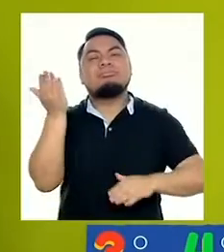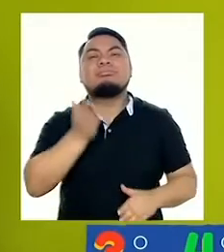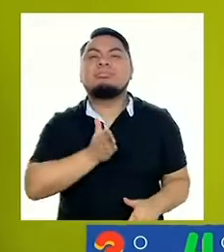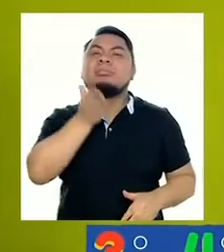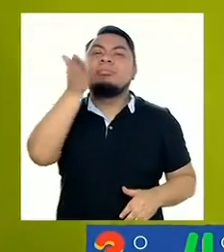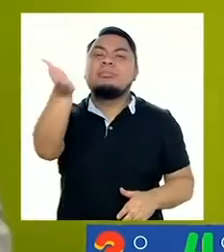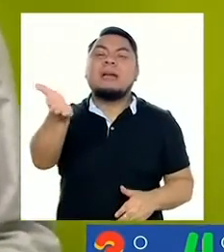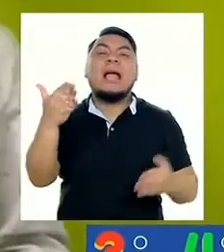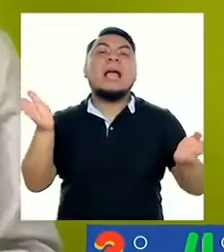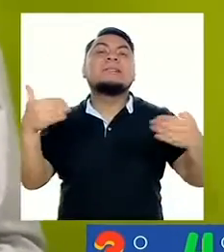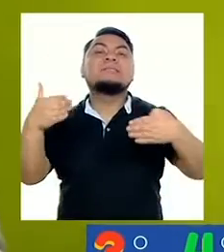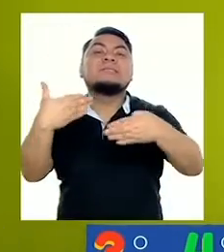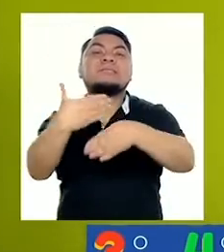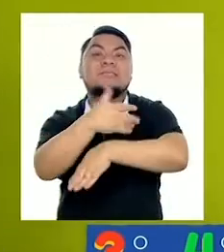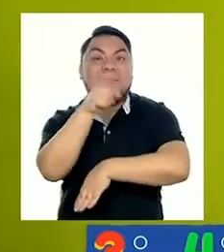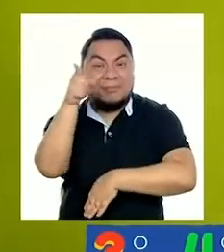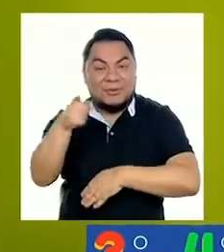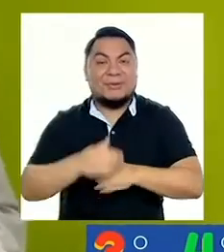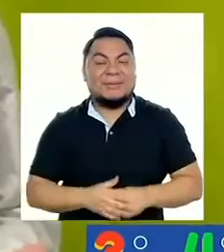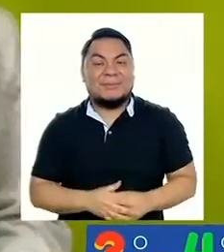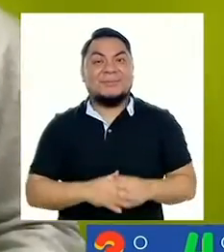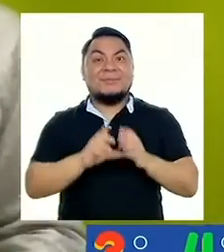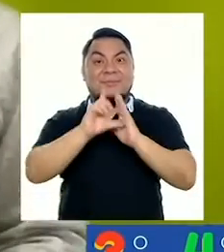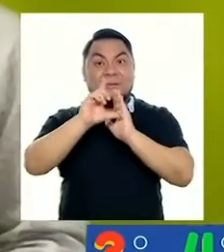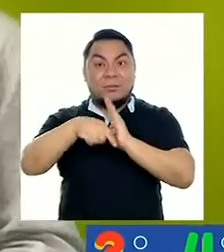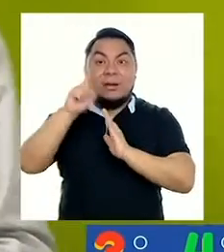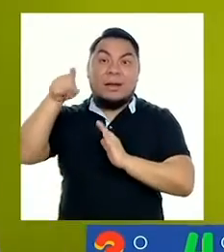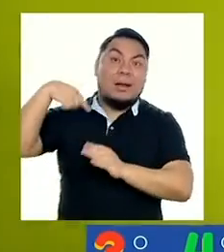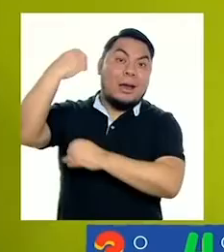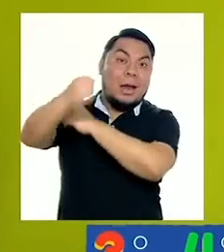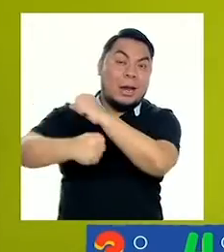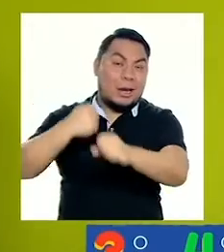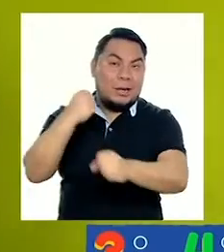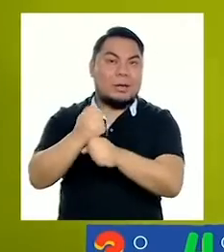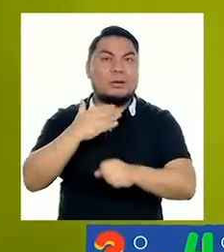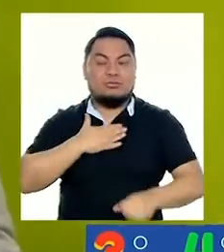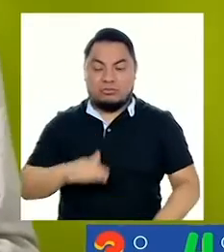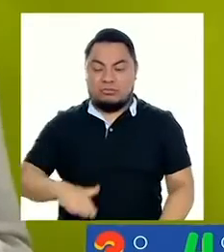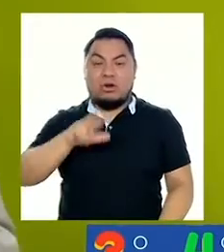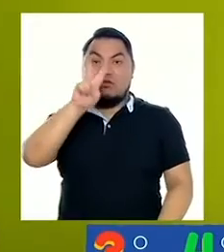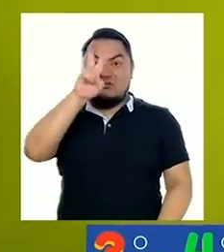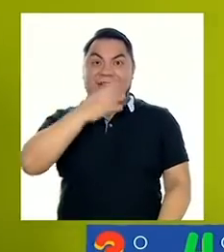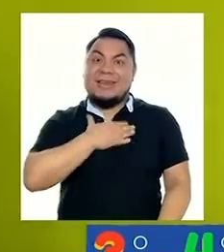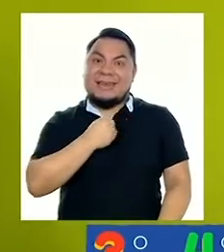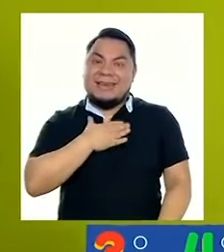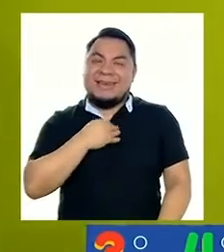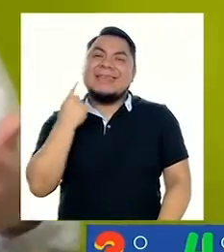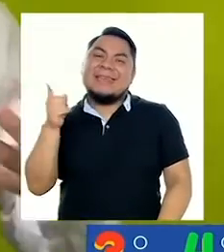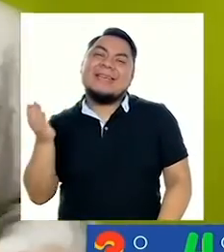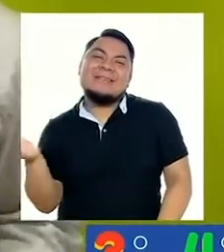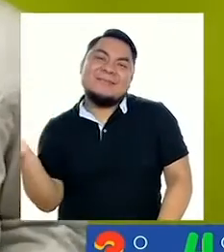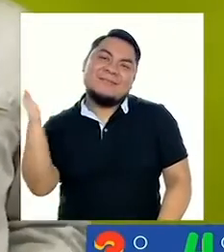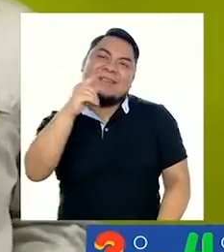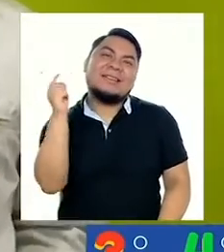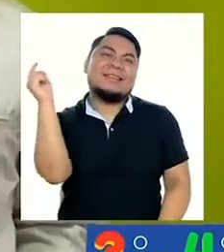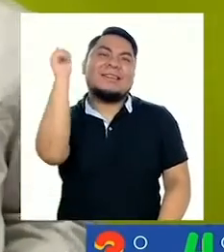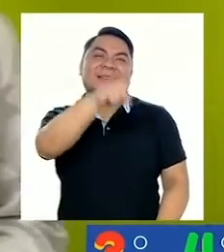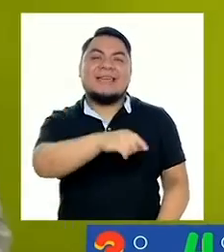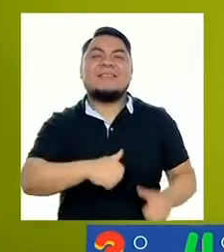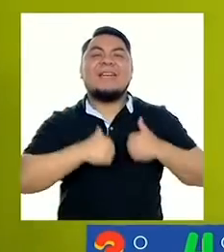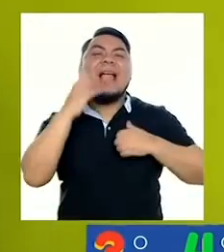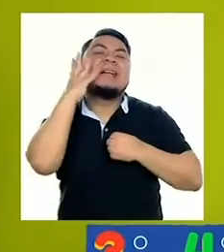a Chimbote. Al siguiente año, cuando tenía 2 añitos, nos fuimos a